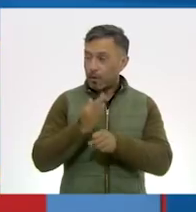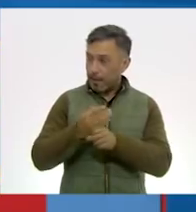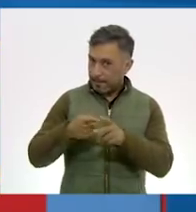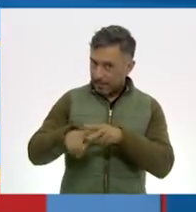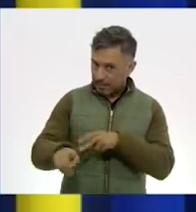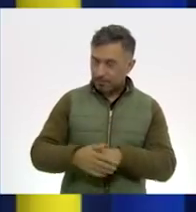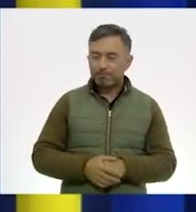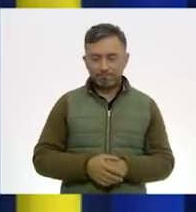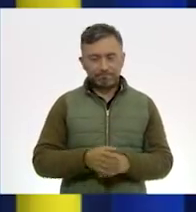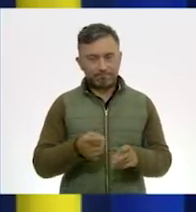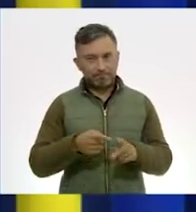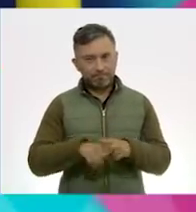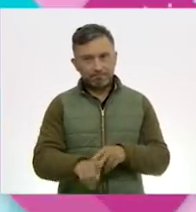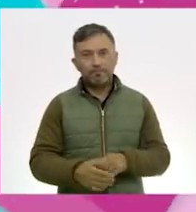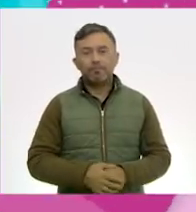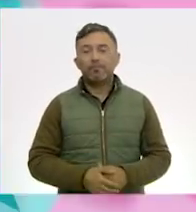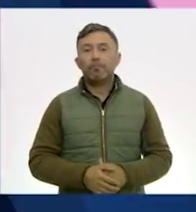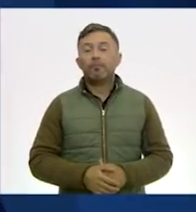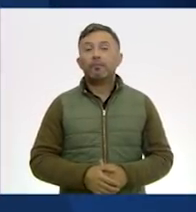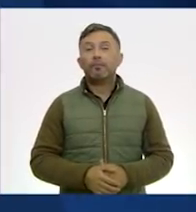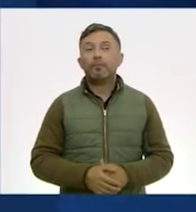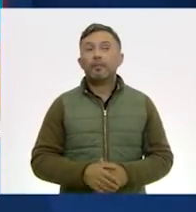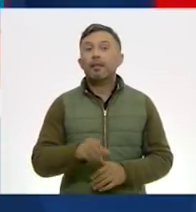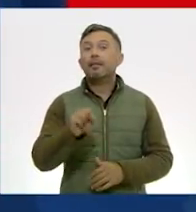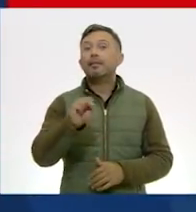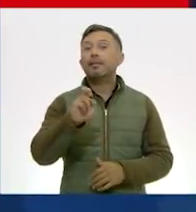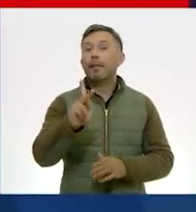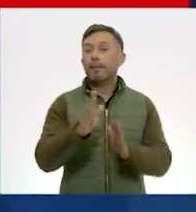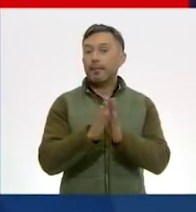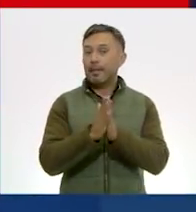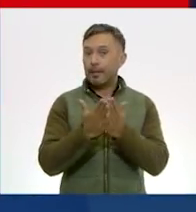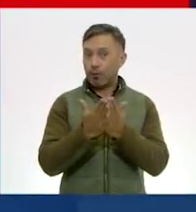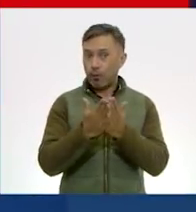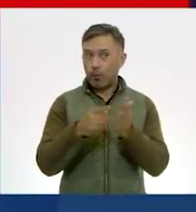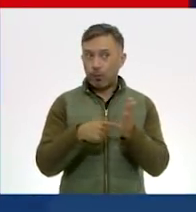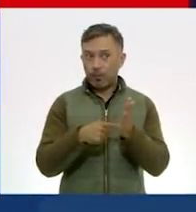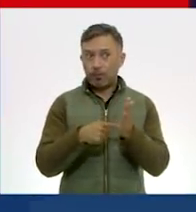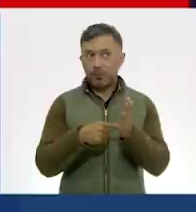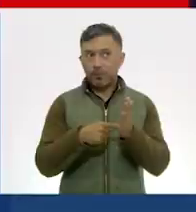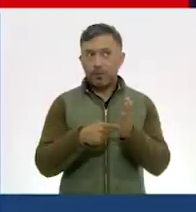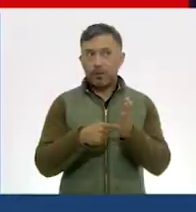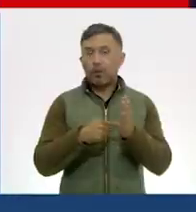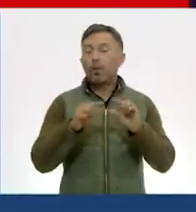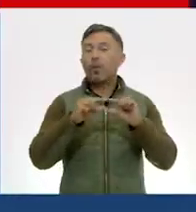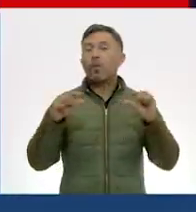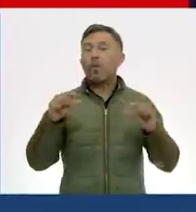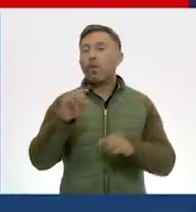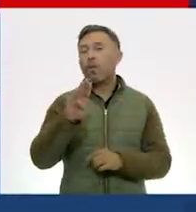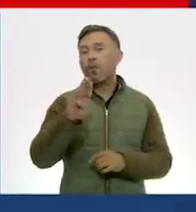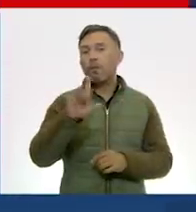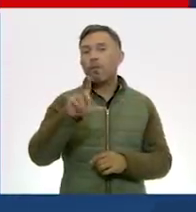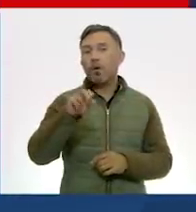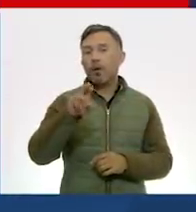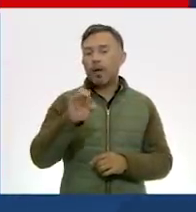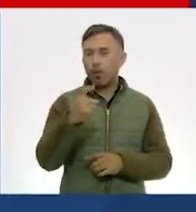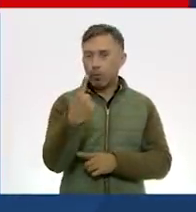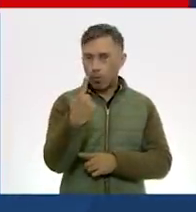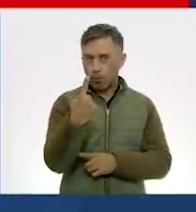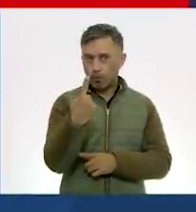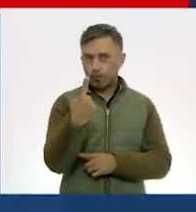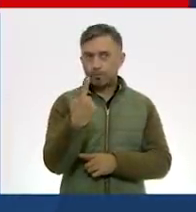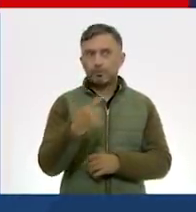Vamos a comenzar. Bien. Su libro de texto, va a ser en el bloque 1, ¿cierto? Todavía bloque 1, en